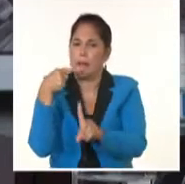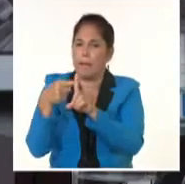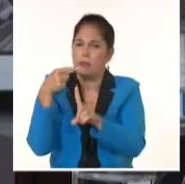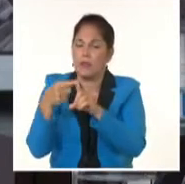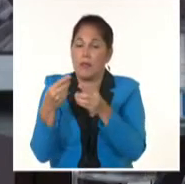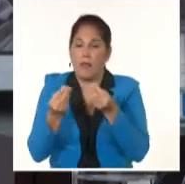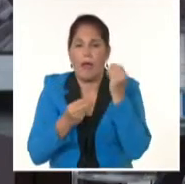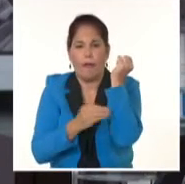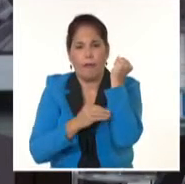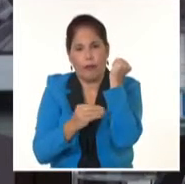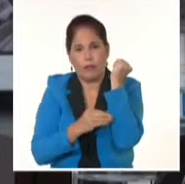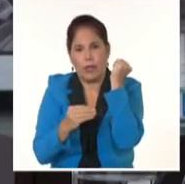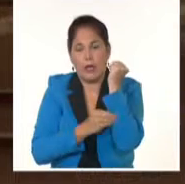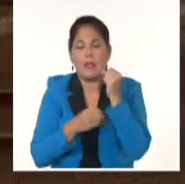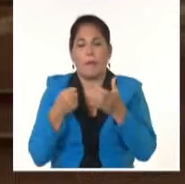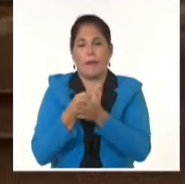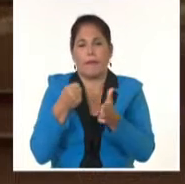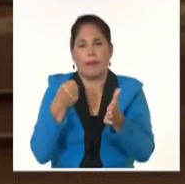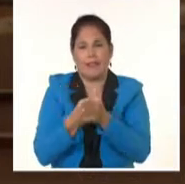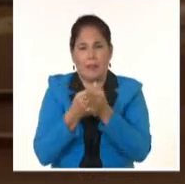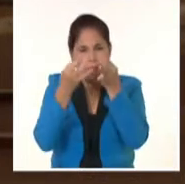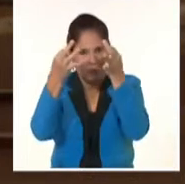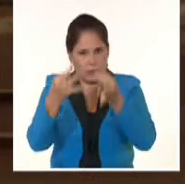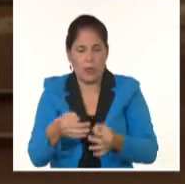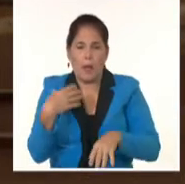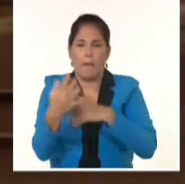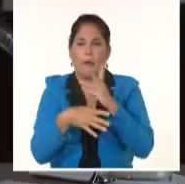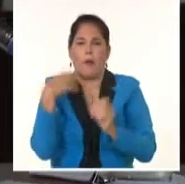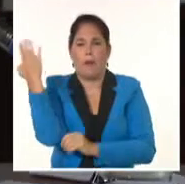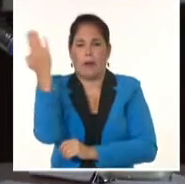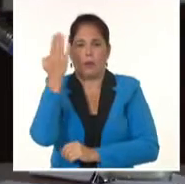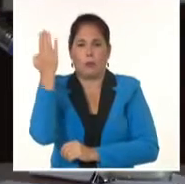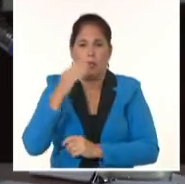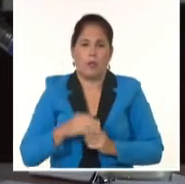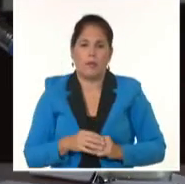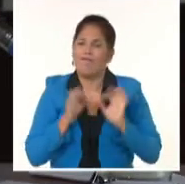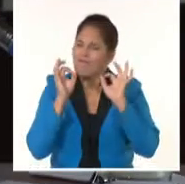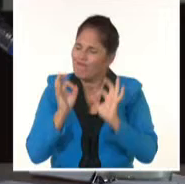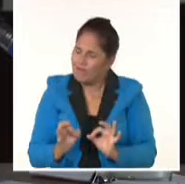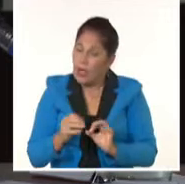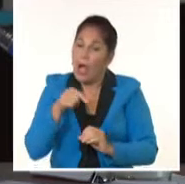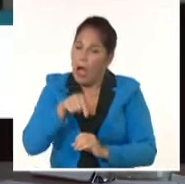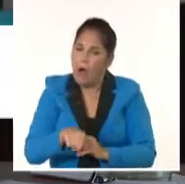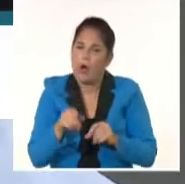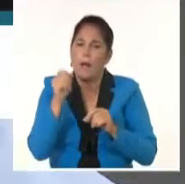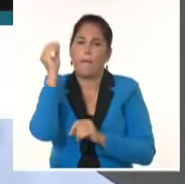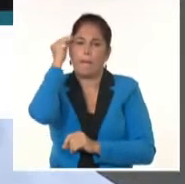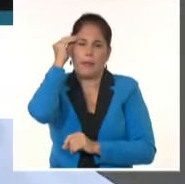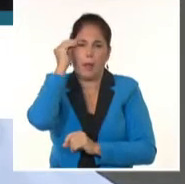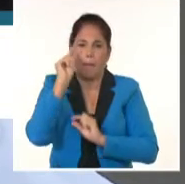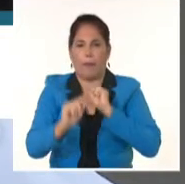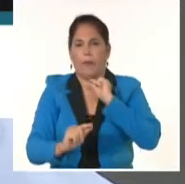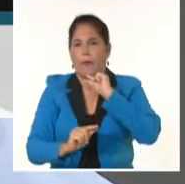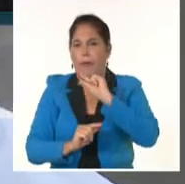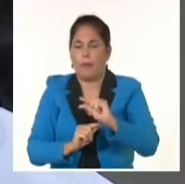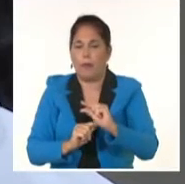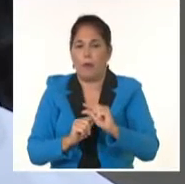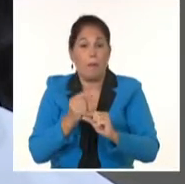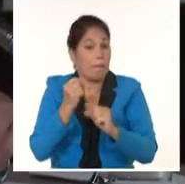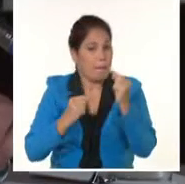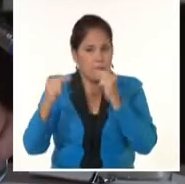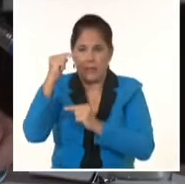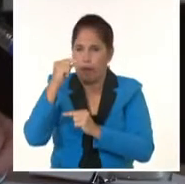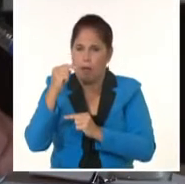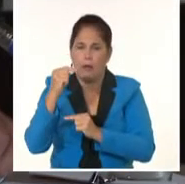fortalecer los sistemas de enfrentamiento a desastres naturales. Saltan muchas lecciones a la vista. En primer lugar, de la comunicación.